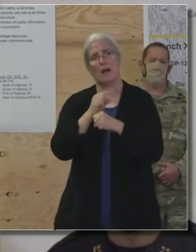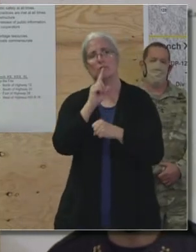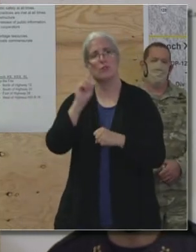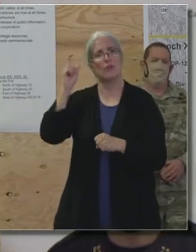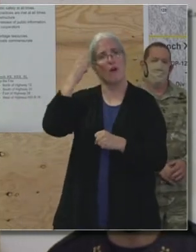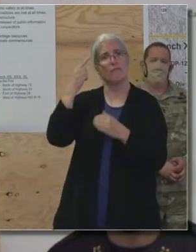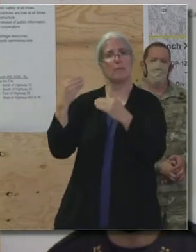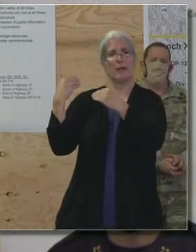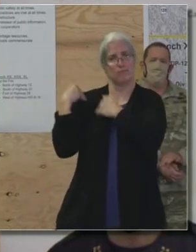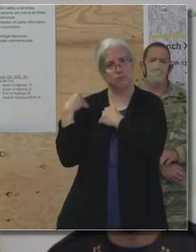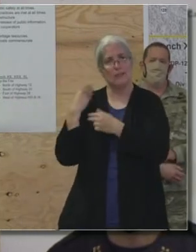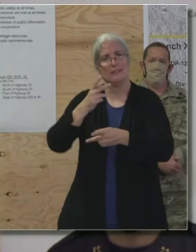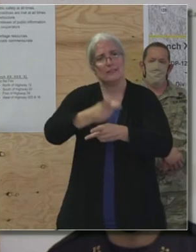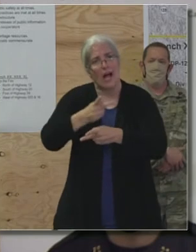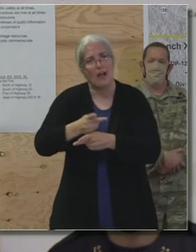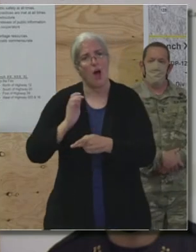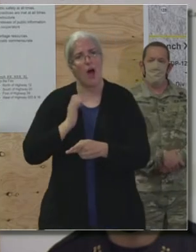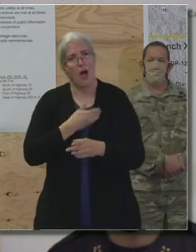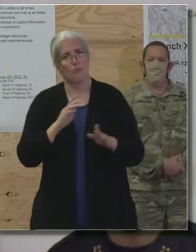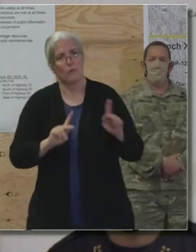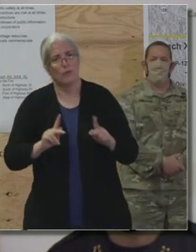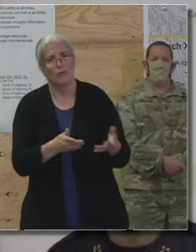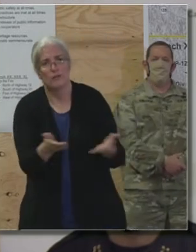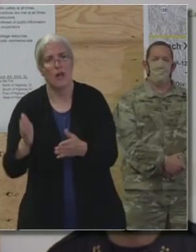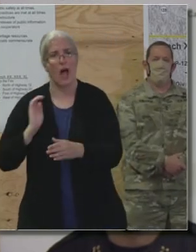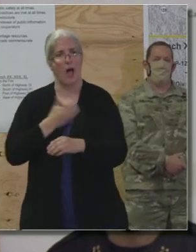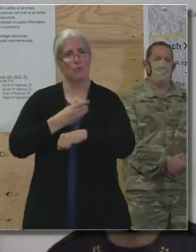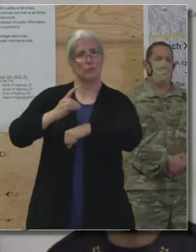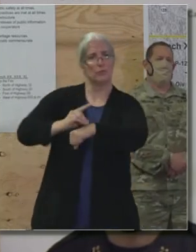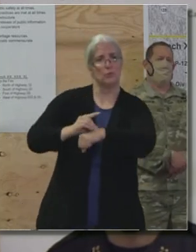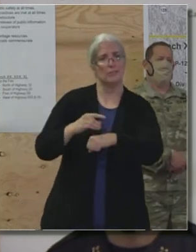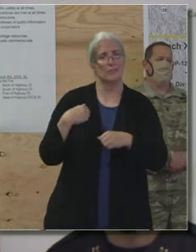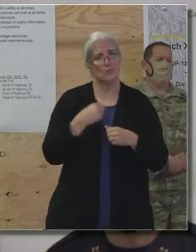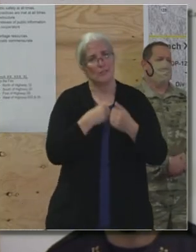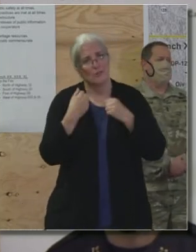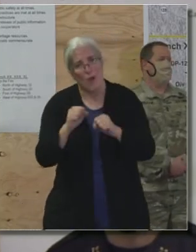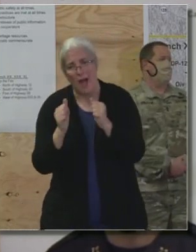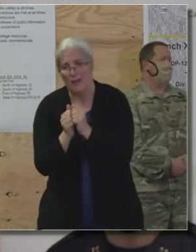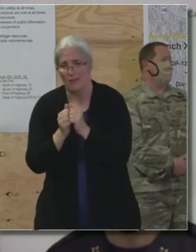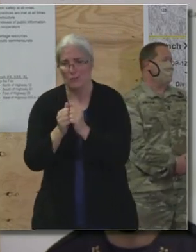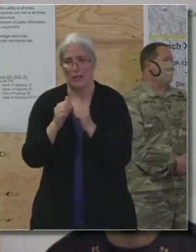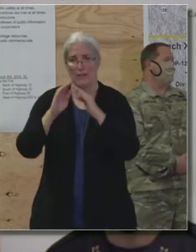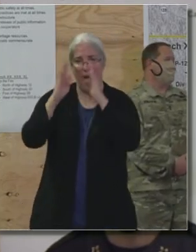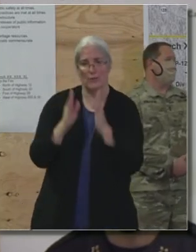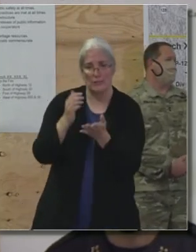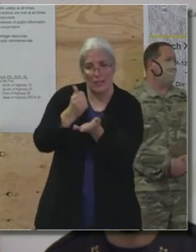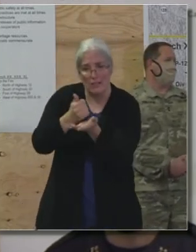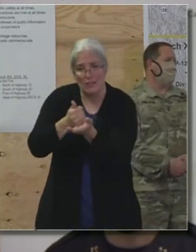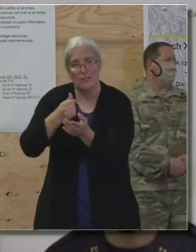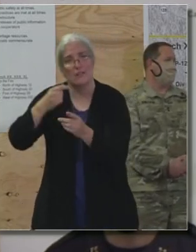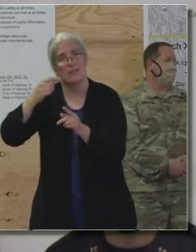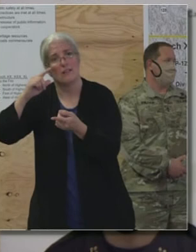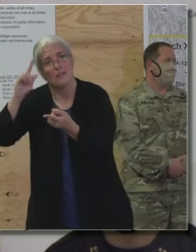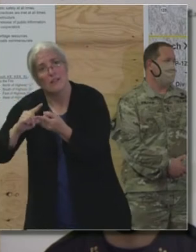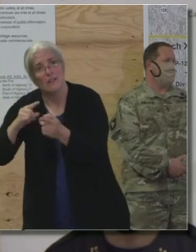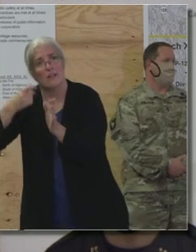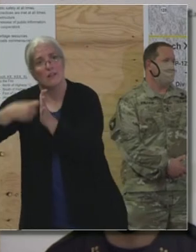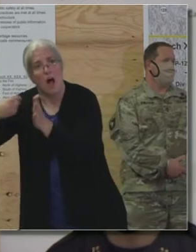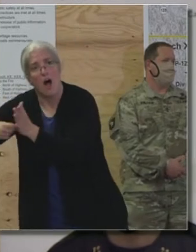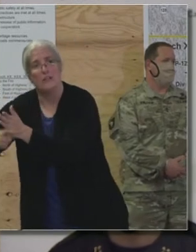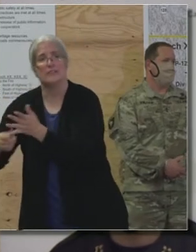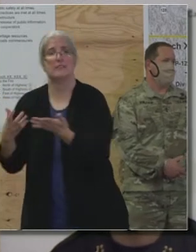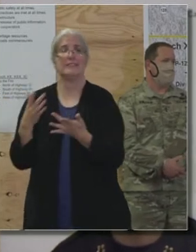responsables dueños de casas para reducir costos de vivienda también hay algunos proyectos de ley que están faltos de